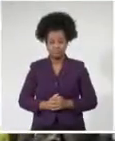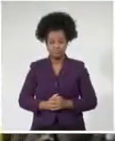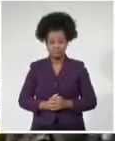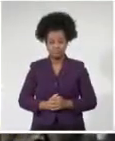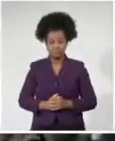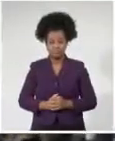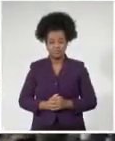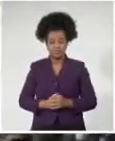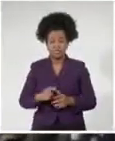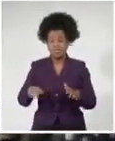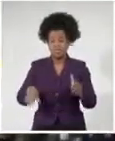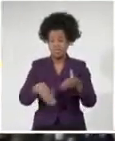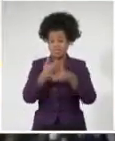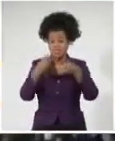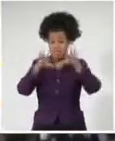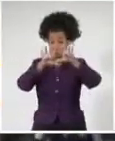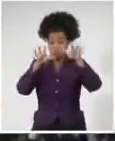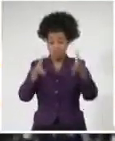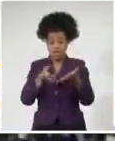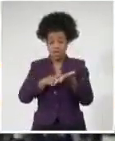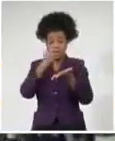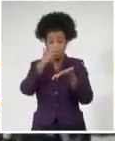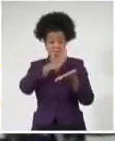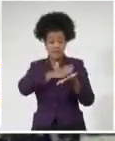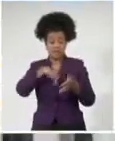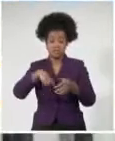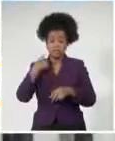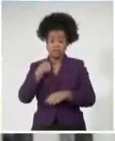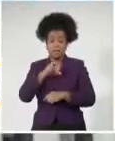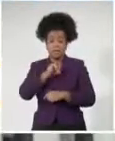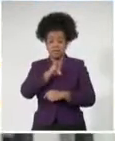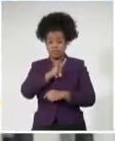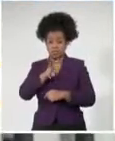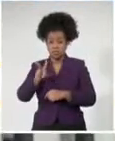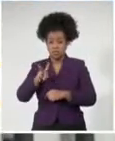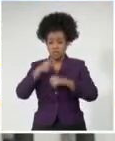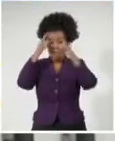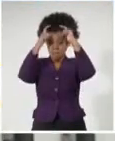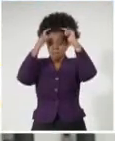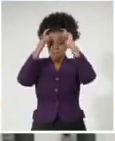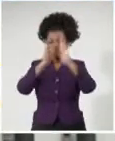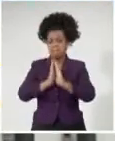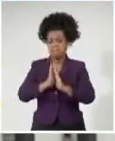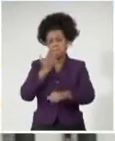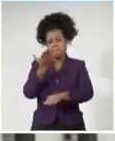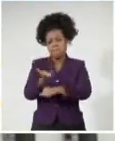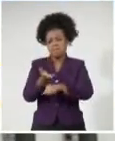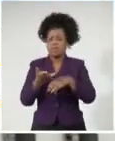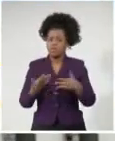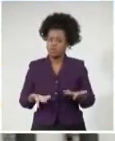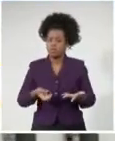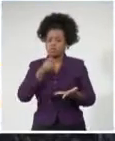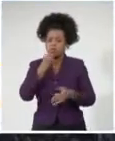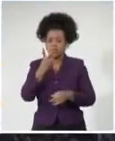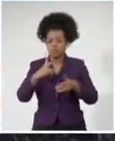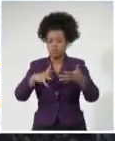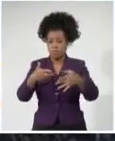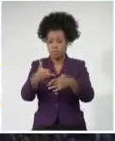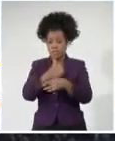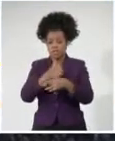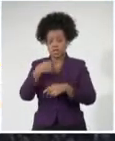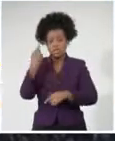Para la Jornada Mundial de la Paz 2022, el Papa Francisco propone tres caminos para construir una paz duradera: el